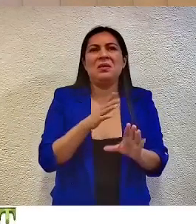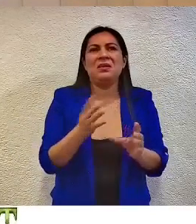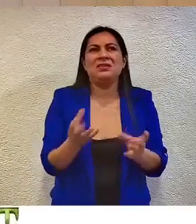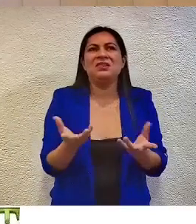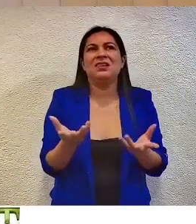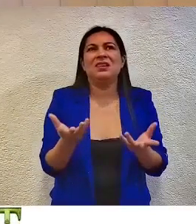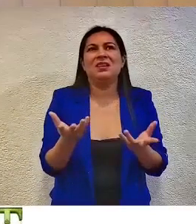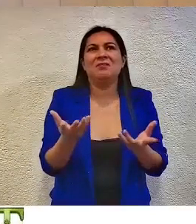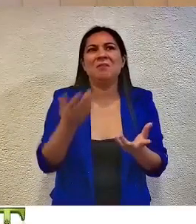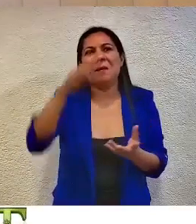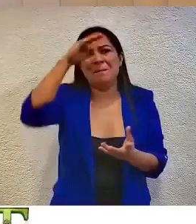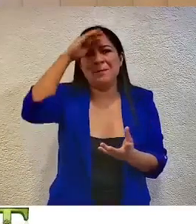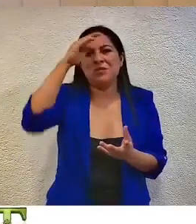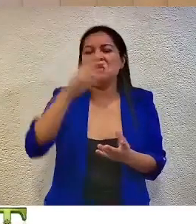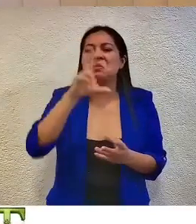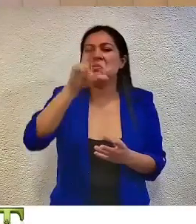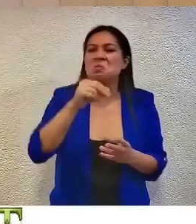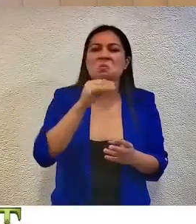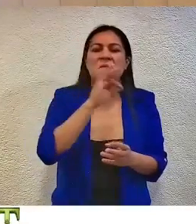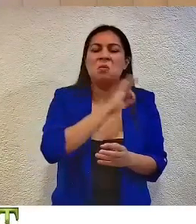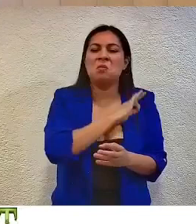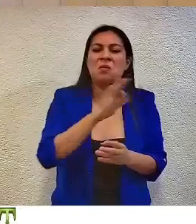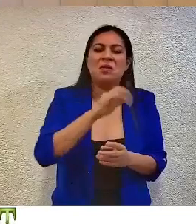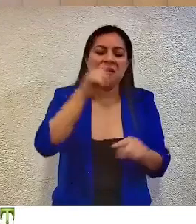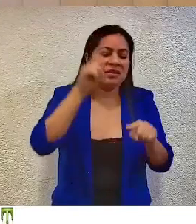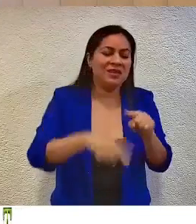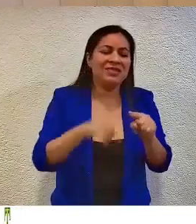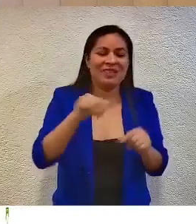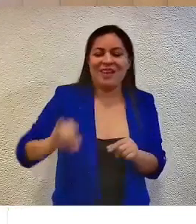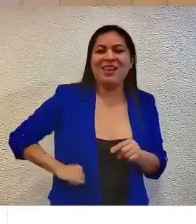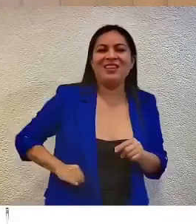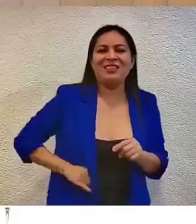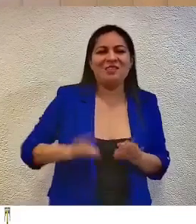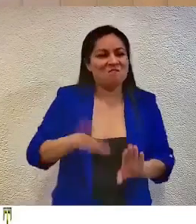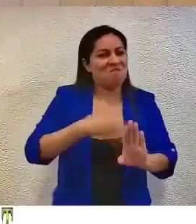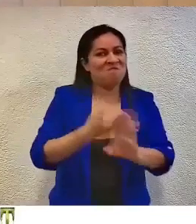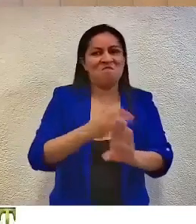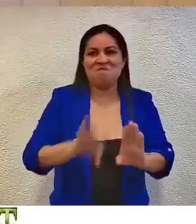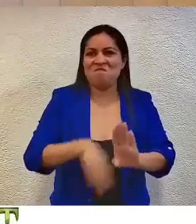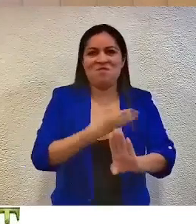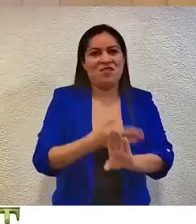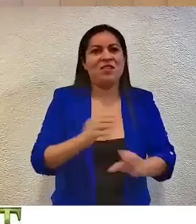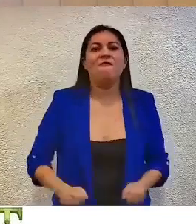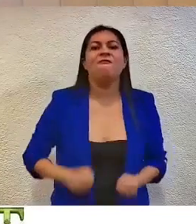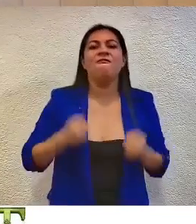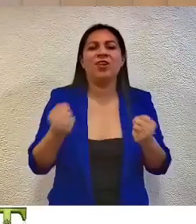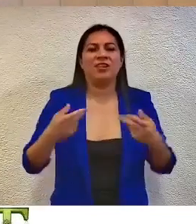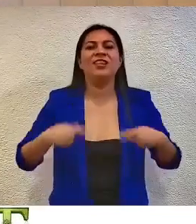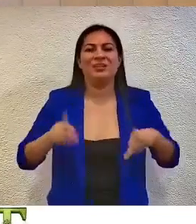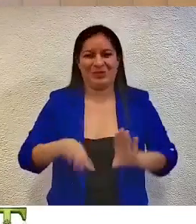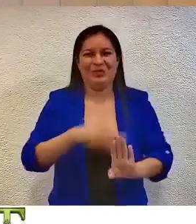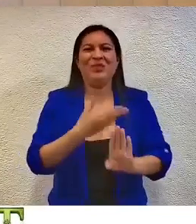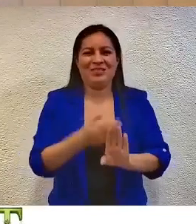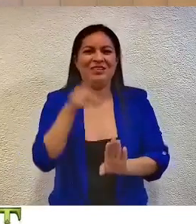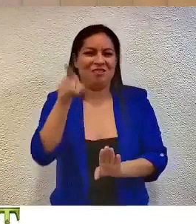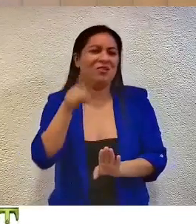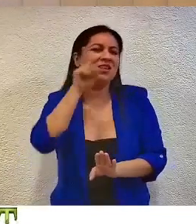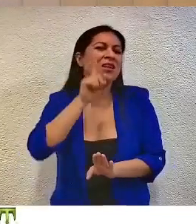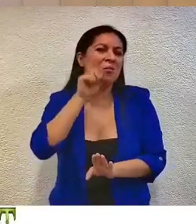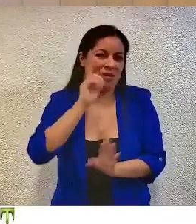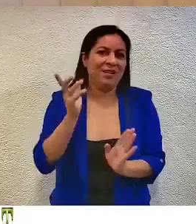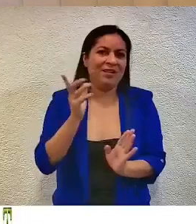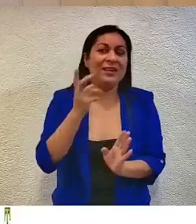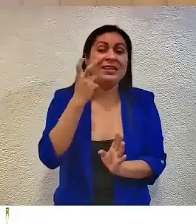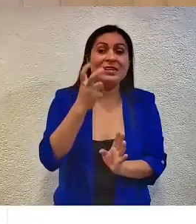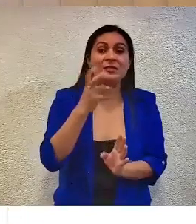no puede escapar del interés general y de la fuerte crítica por parte de la sociedad. Ello se estima así, ya que, como